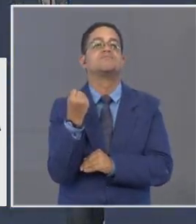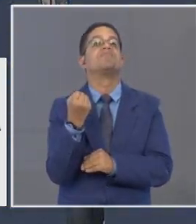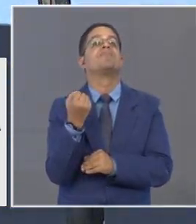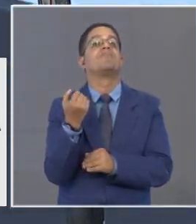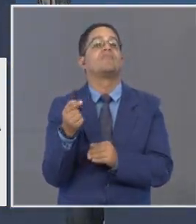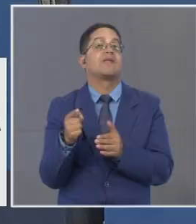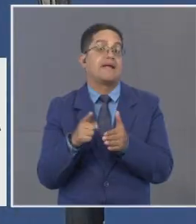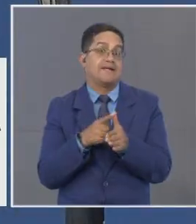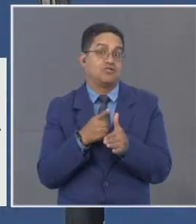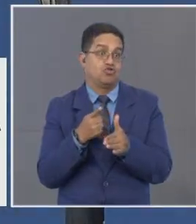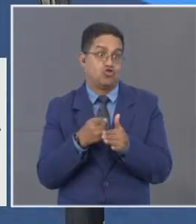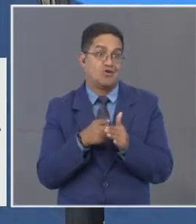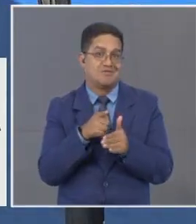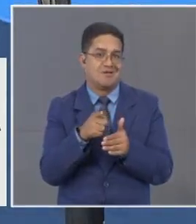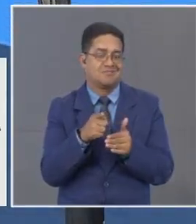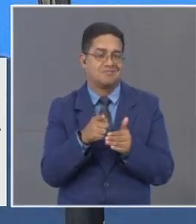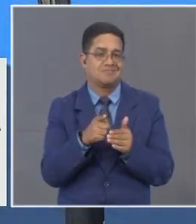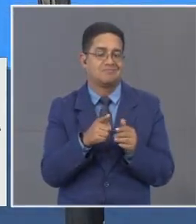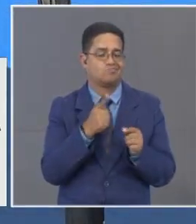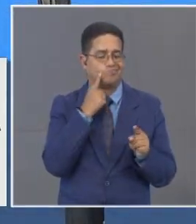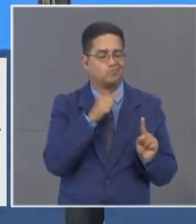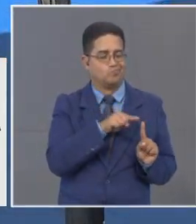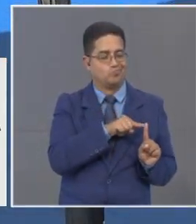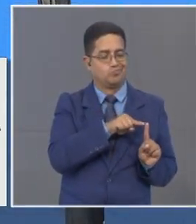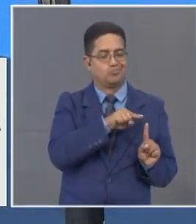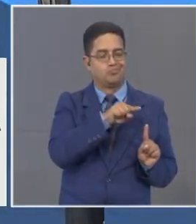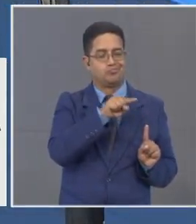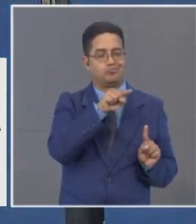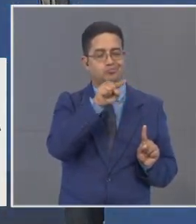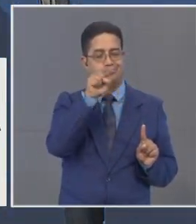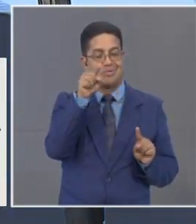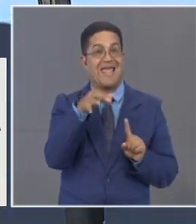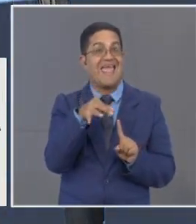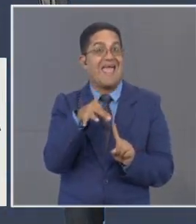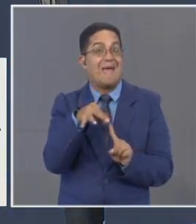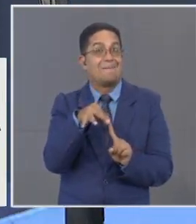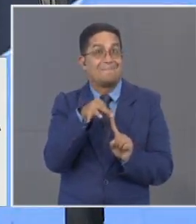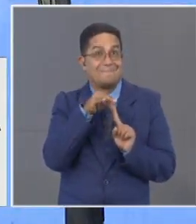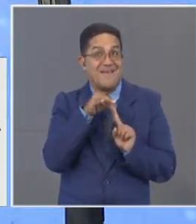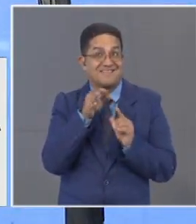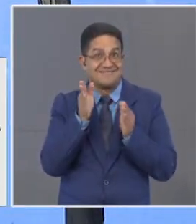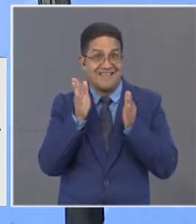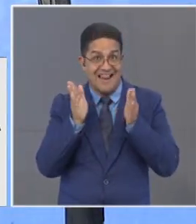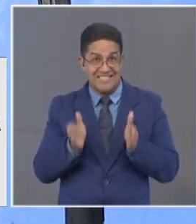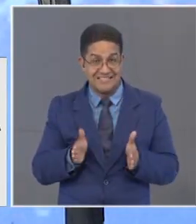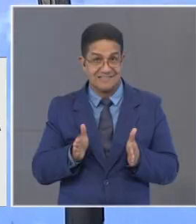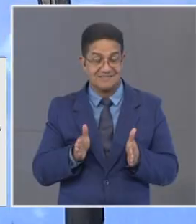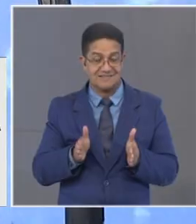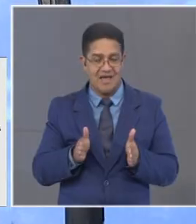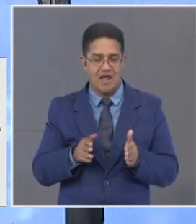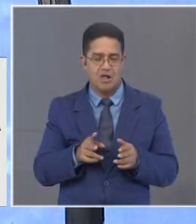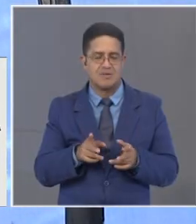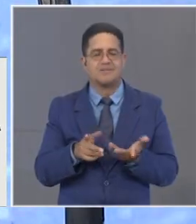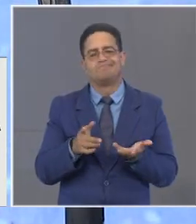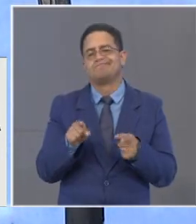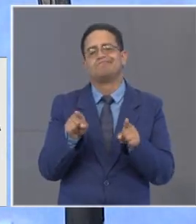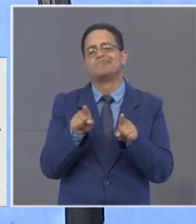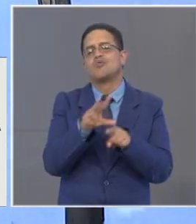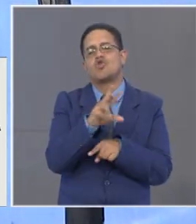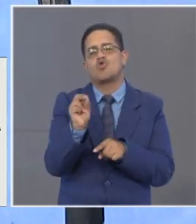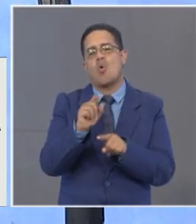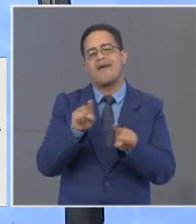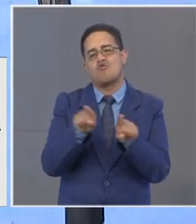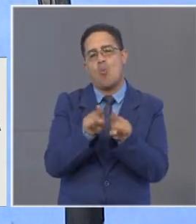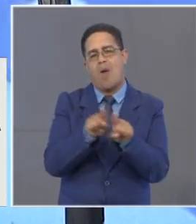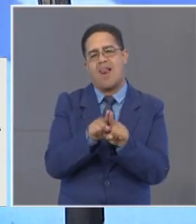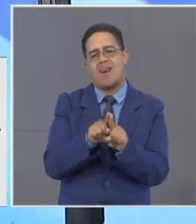esa etapa de tú poder ser especialista de recién ingreso o recién graduado a ser